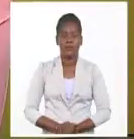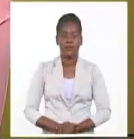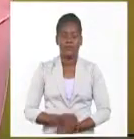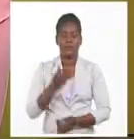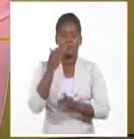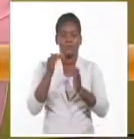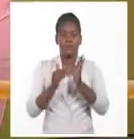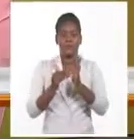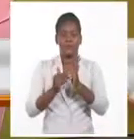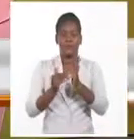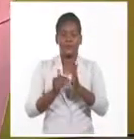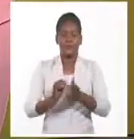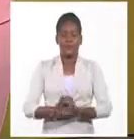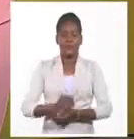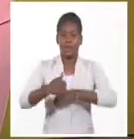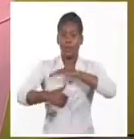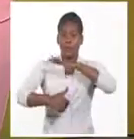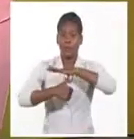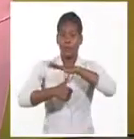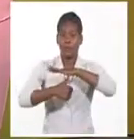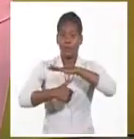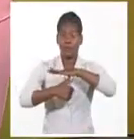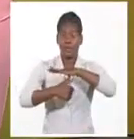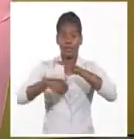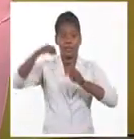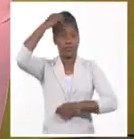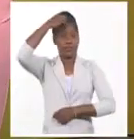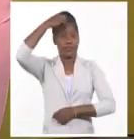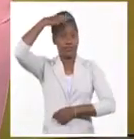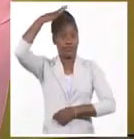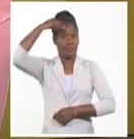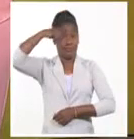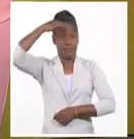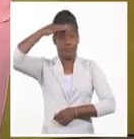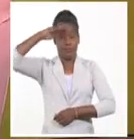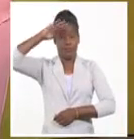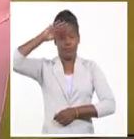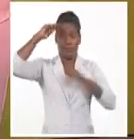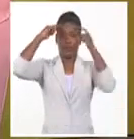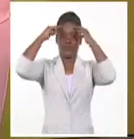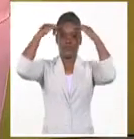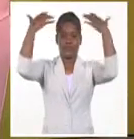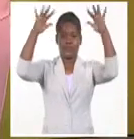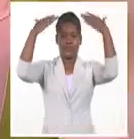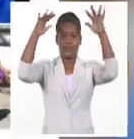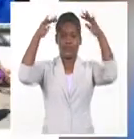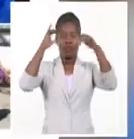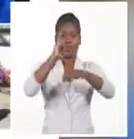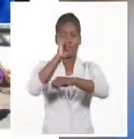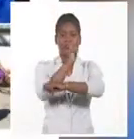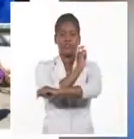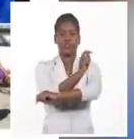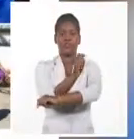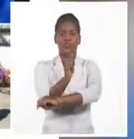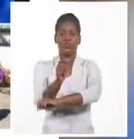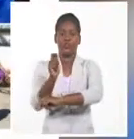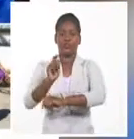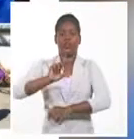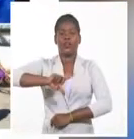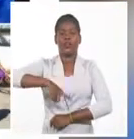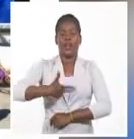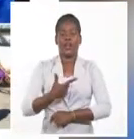Muy buenas tardes. El presidente de la República, Miguel Díaz-Canel Bermúdez, felicitó a los instructores de arte con motivo de